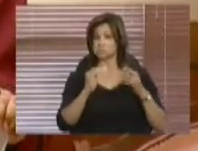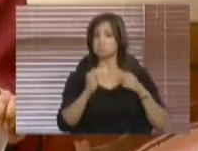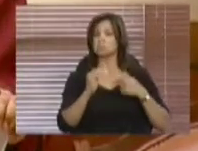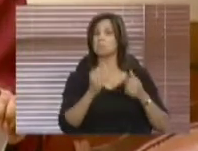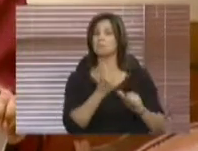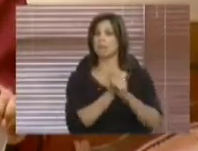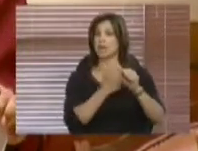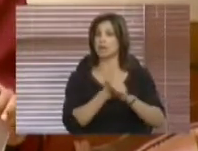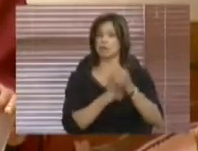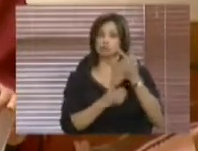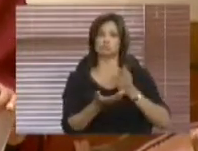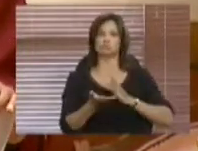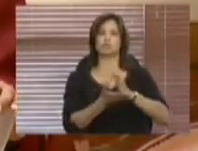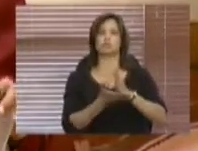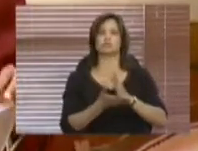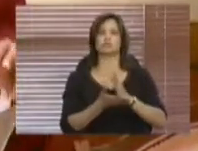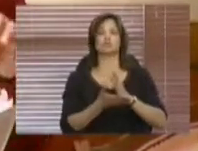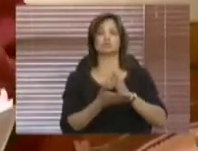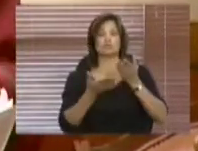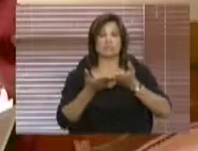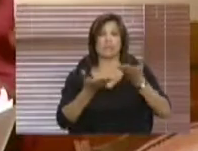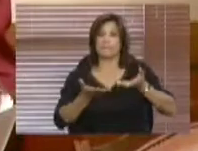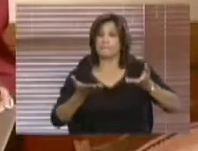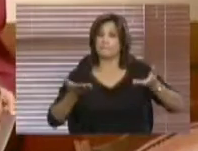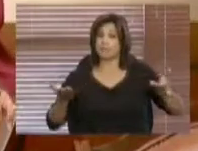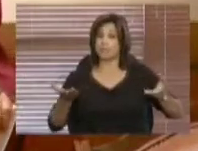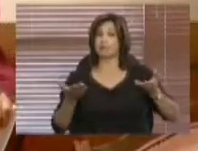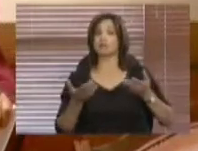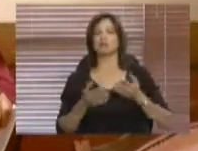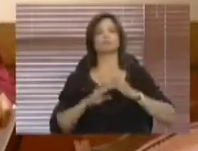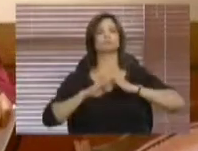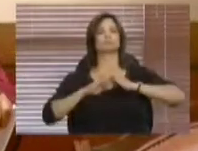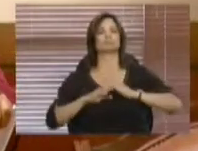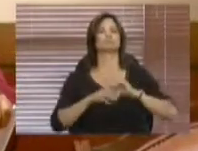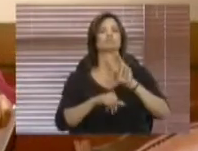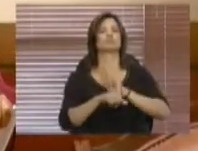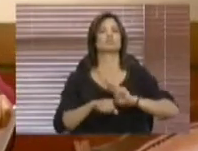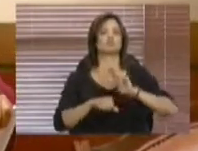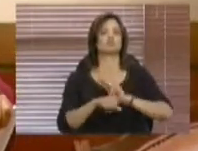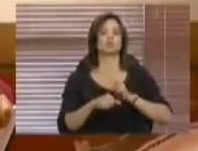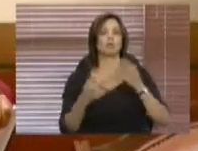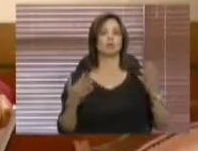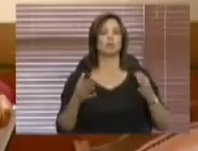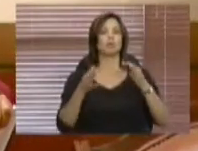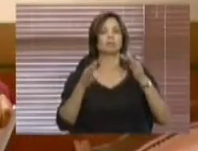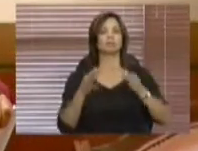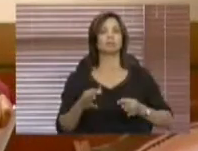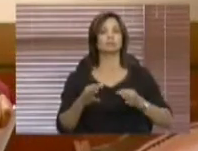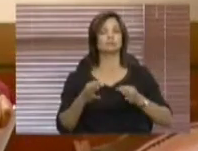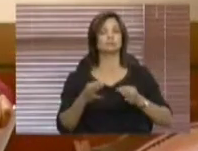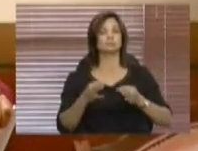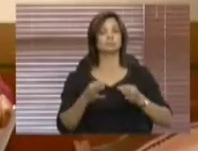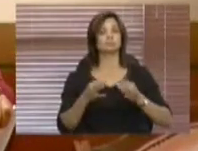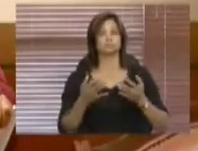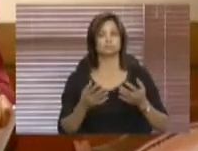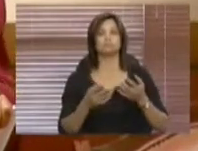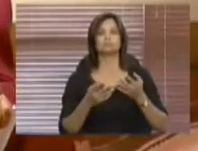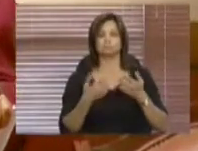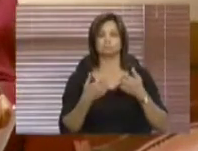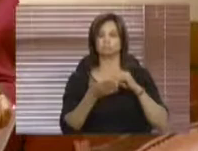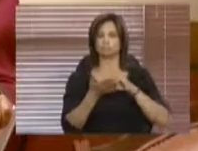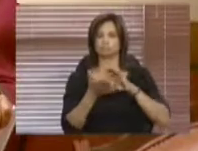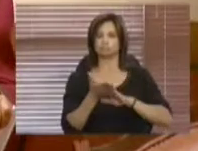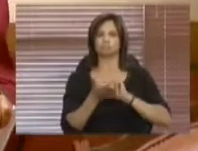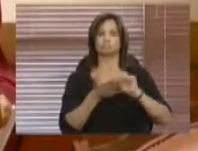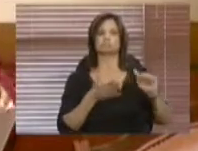pondría en riesgo sus derechos patrimoniales y le impedía utilizar las medidas conservatorias que contempla